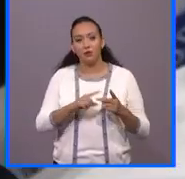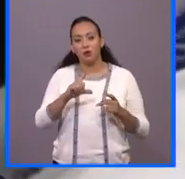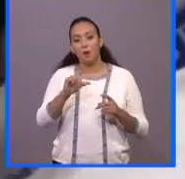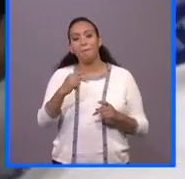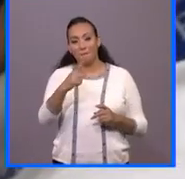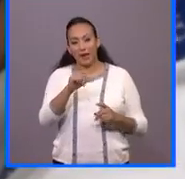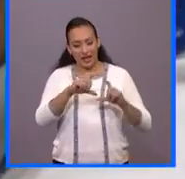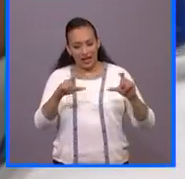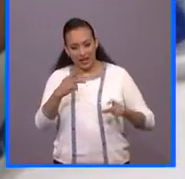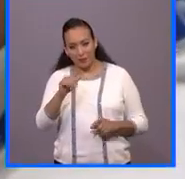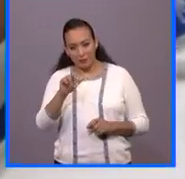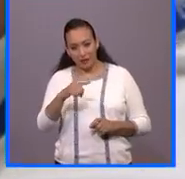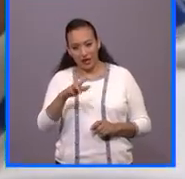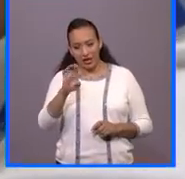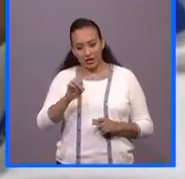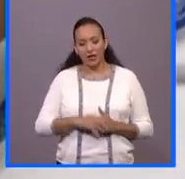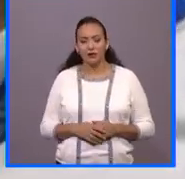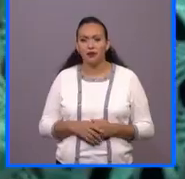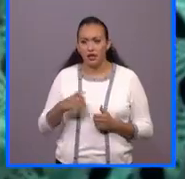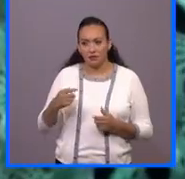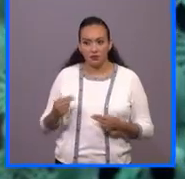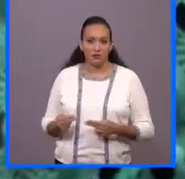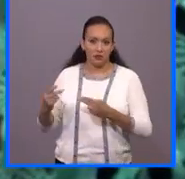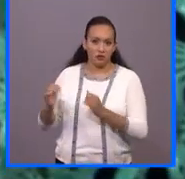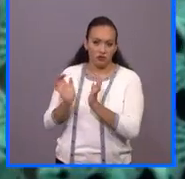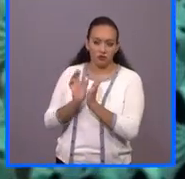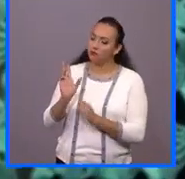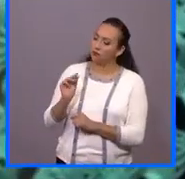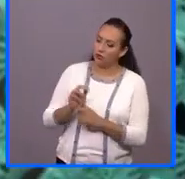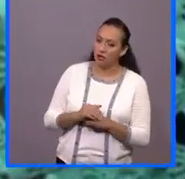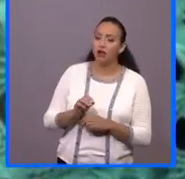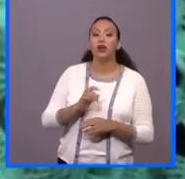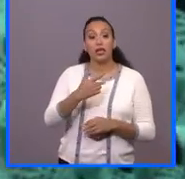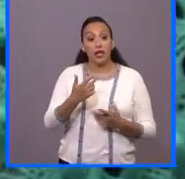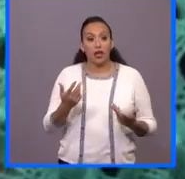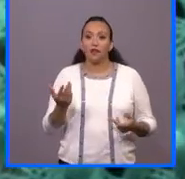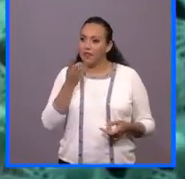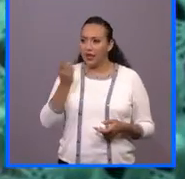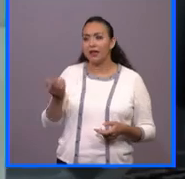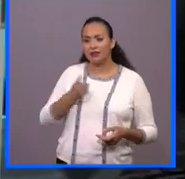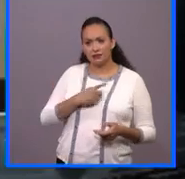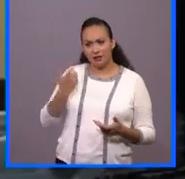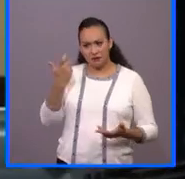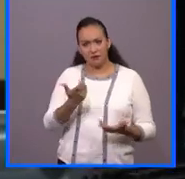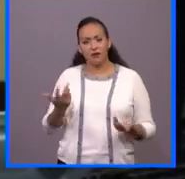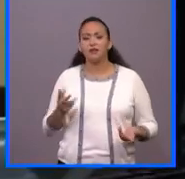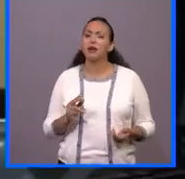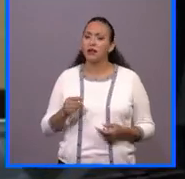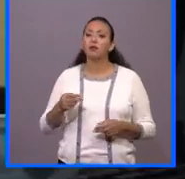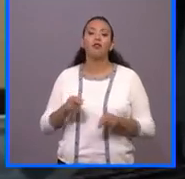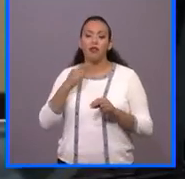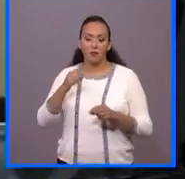pagaré, no implica que se trate de un acto de comercio y que por ello su pago deba reclamarse por la vía mercantil,